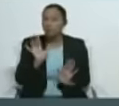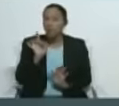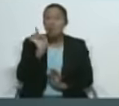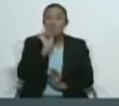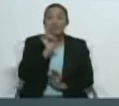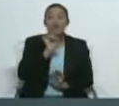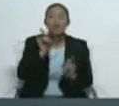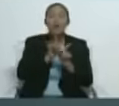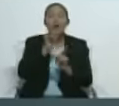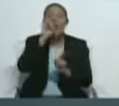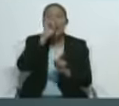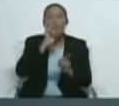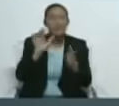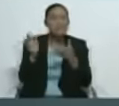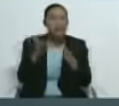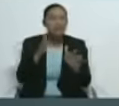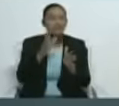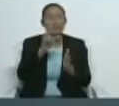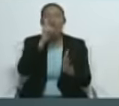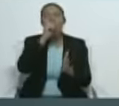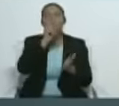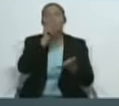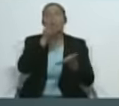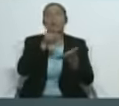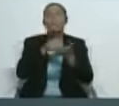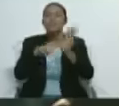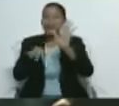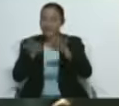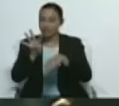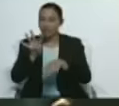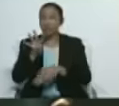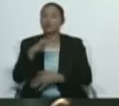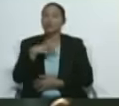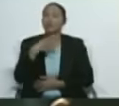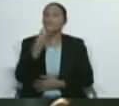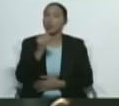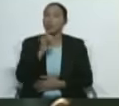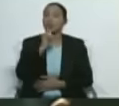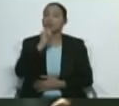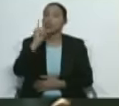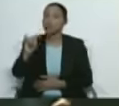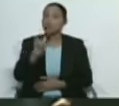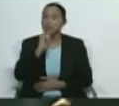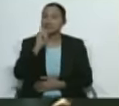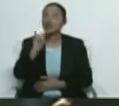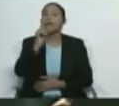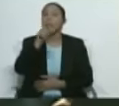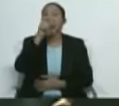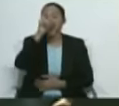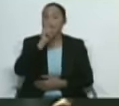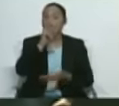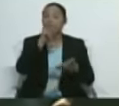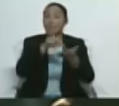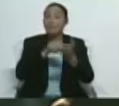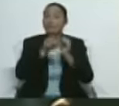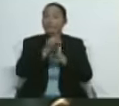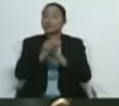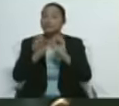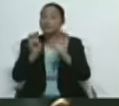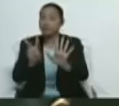año 2014 que lo he denunciado innumerables veces en el año 2017